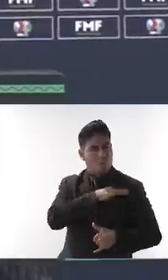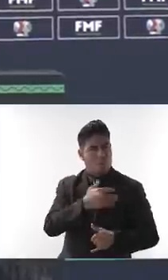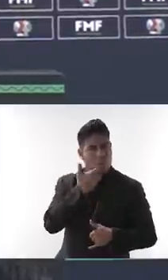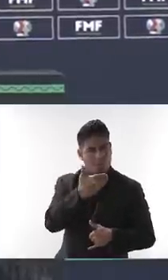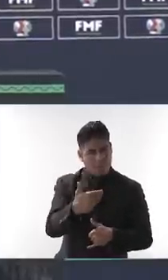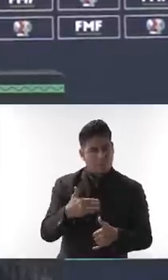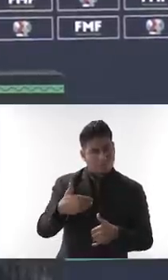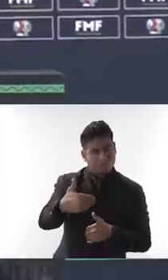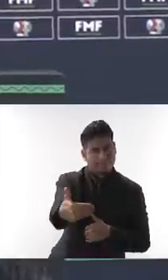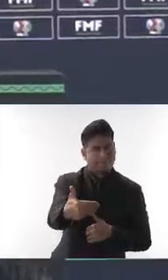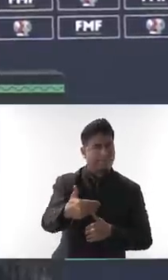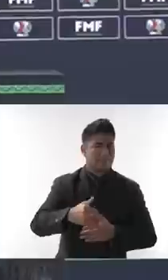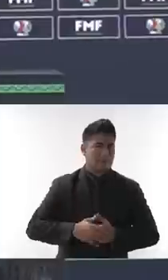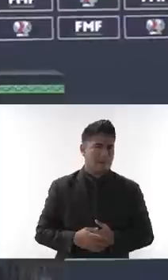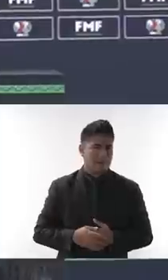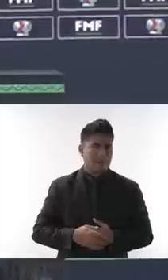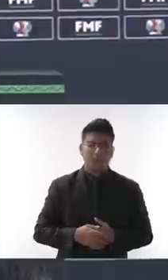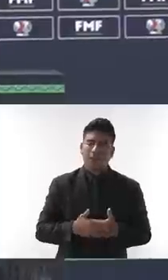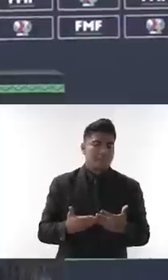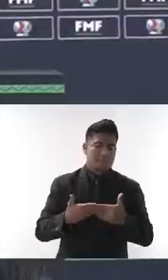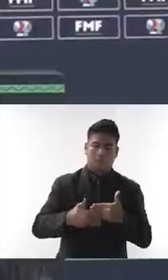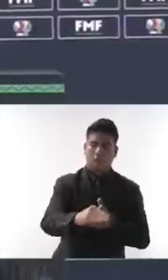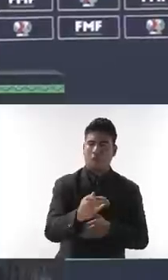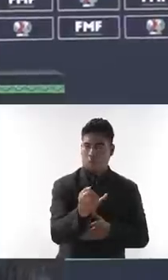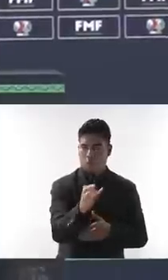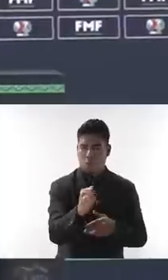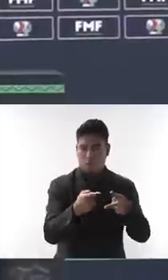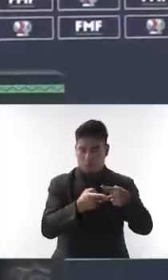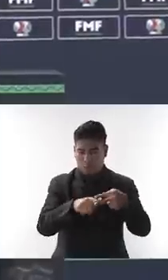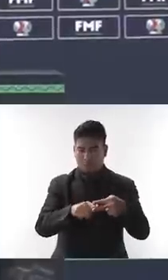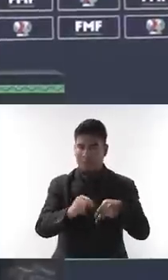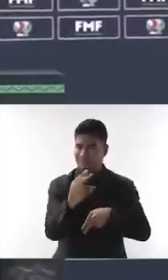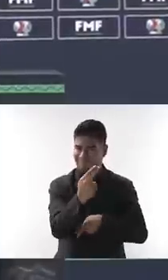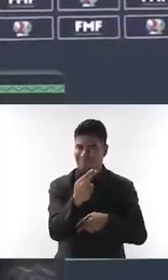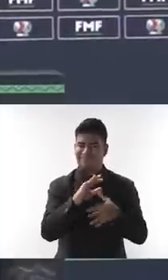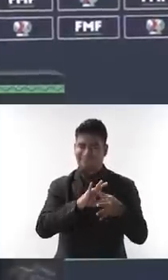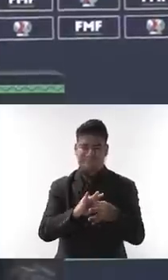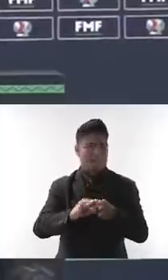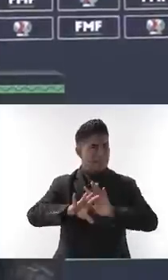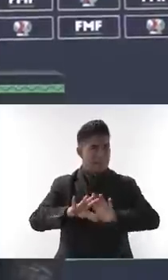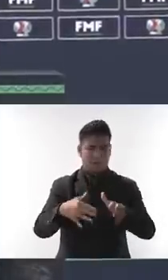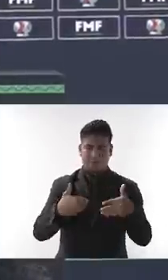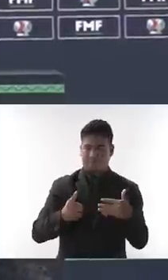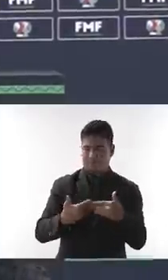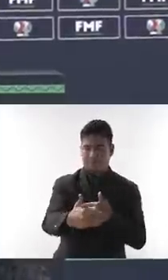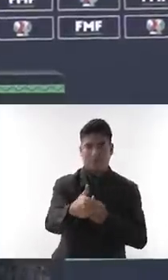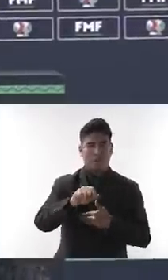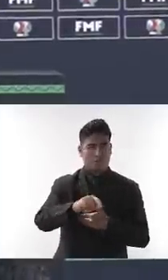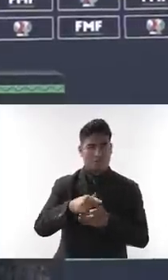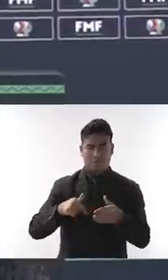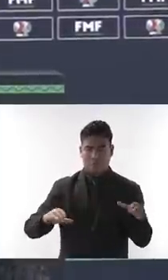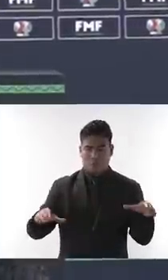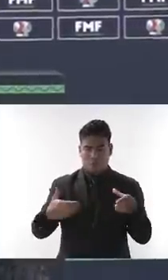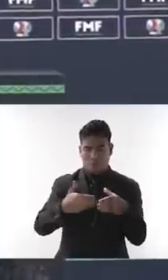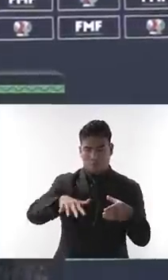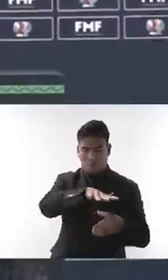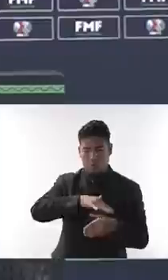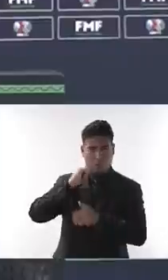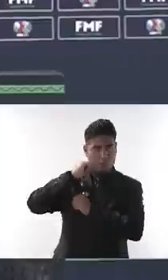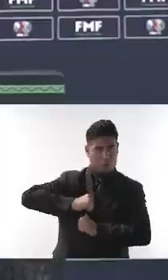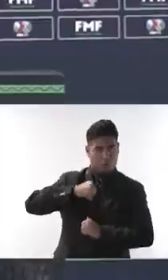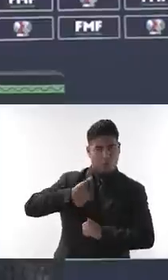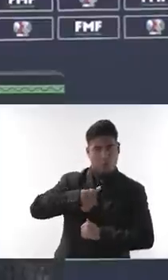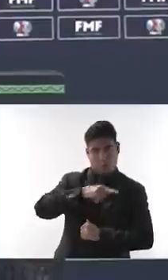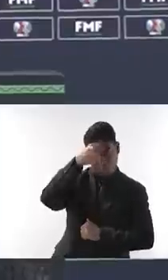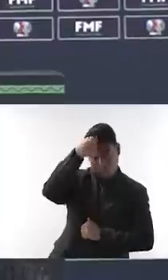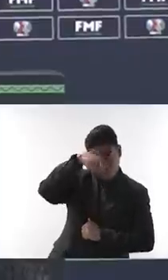a principios de junio. Se necesita un cuerpo técnico que, aún sabiendo que no va a